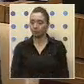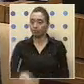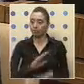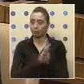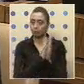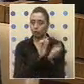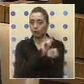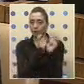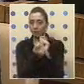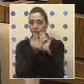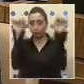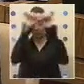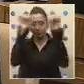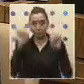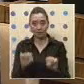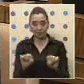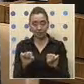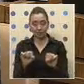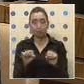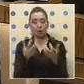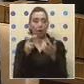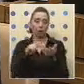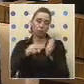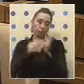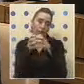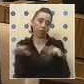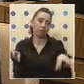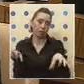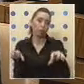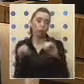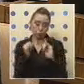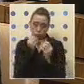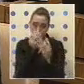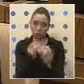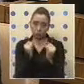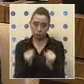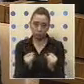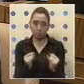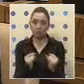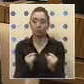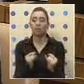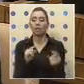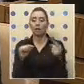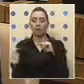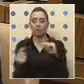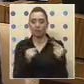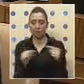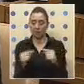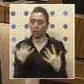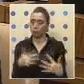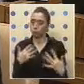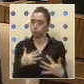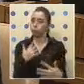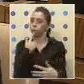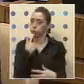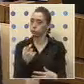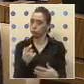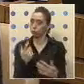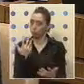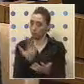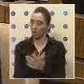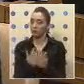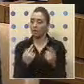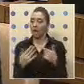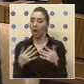reforma estructural, ha generado polarización. Hay que reconocerlo. Ha habido un debate áspero, duro, contundente, a